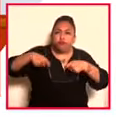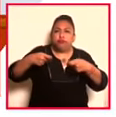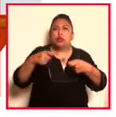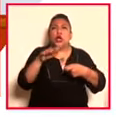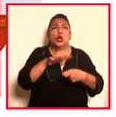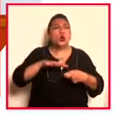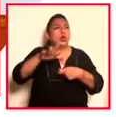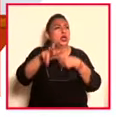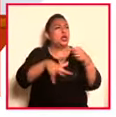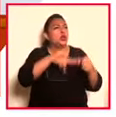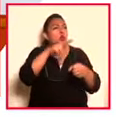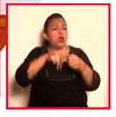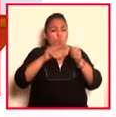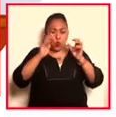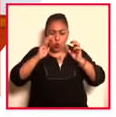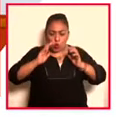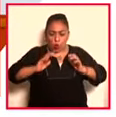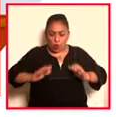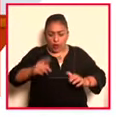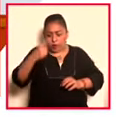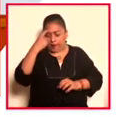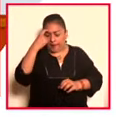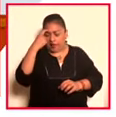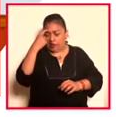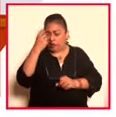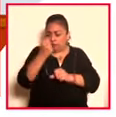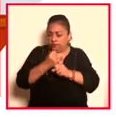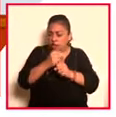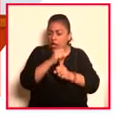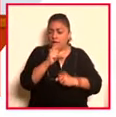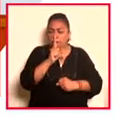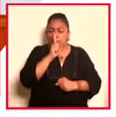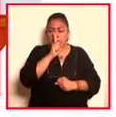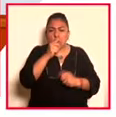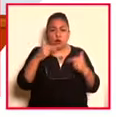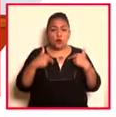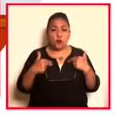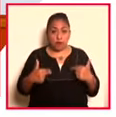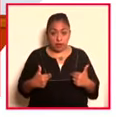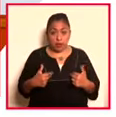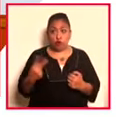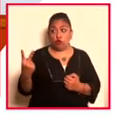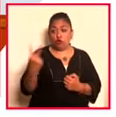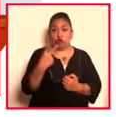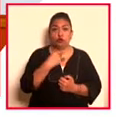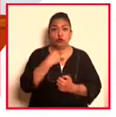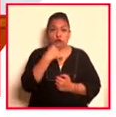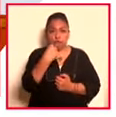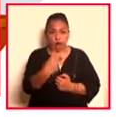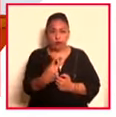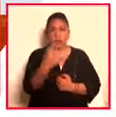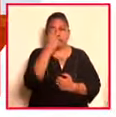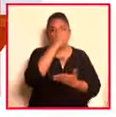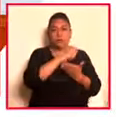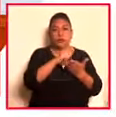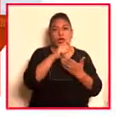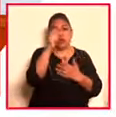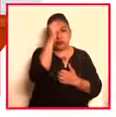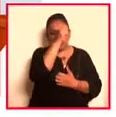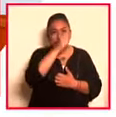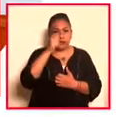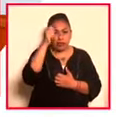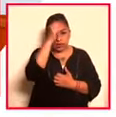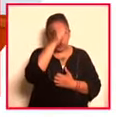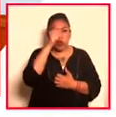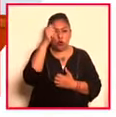y prácticas del cuerpo y de la mente en torno al silencio humano. Dos de estas voces, el escritor, sacerdote y practicante